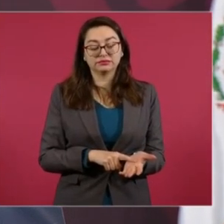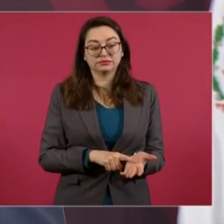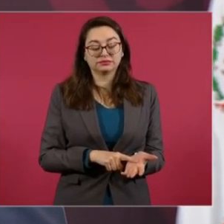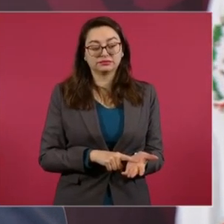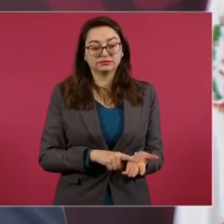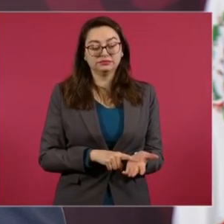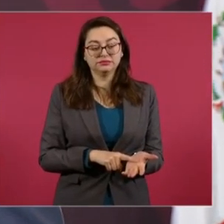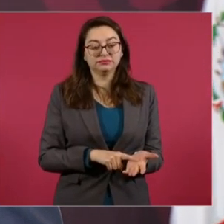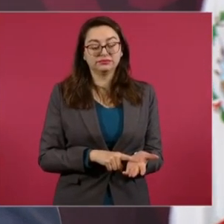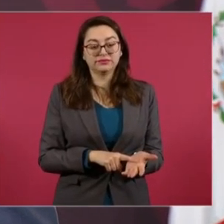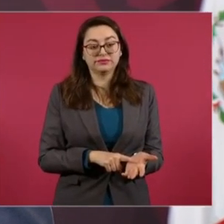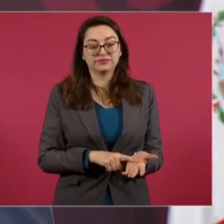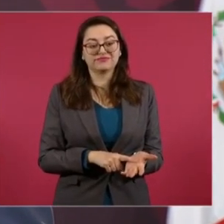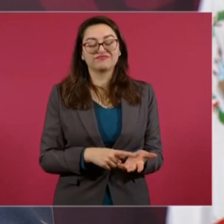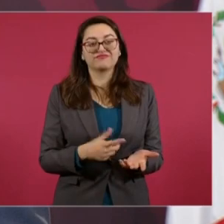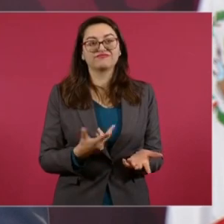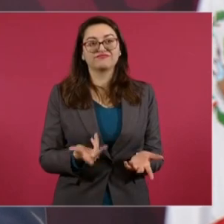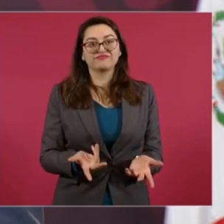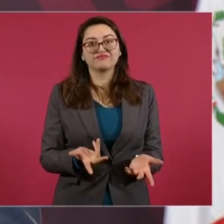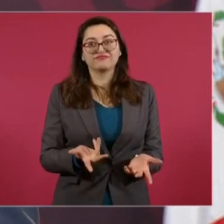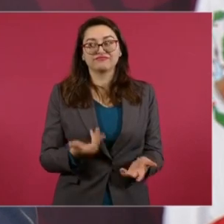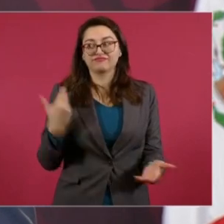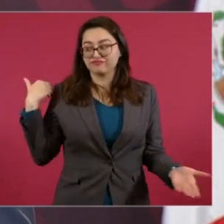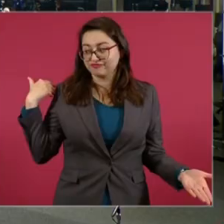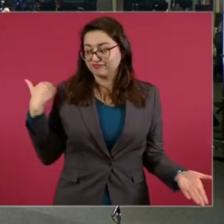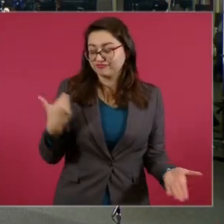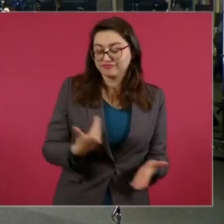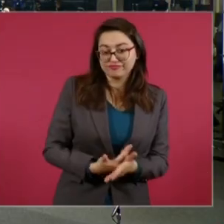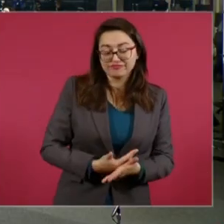el que se ha demostrado